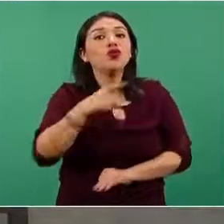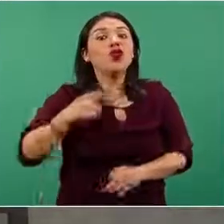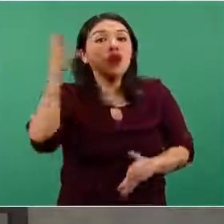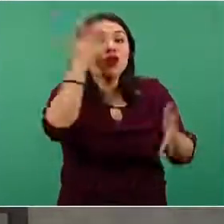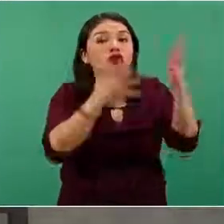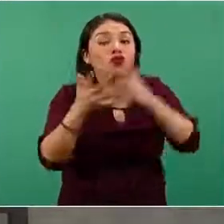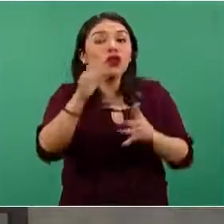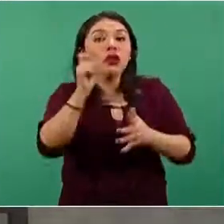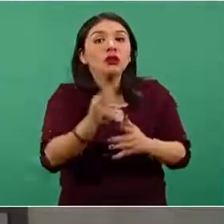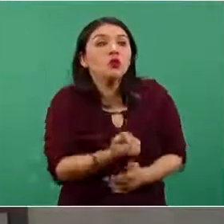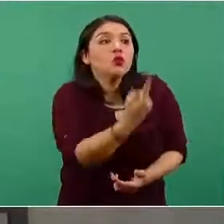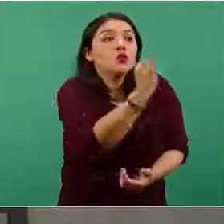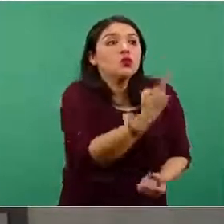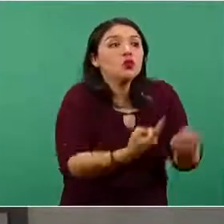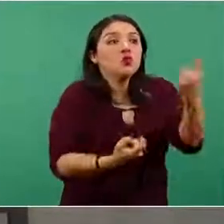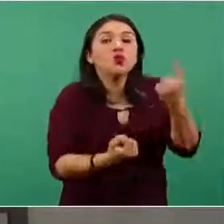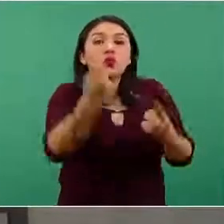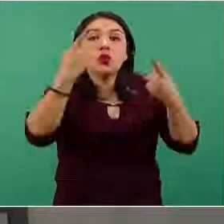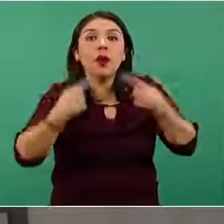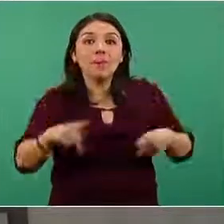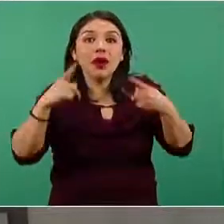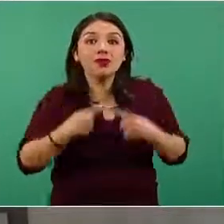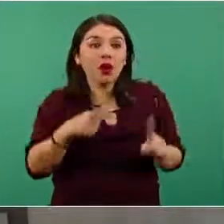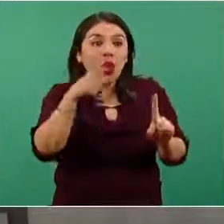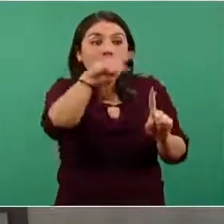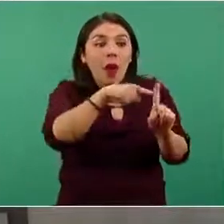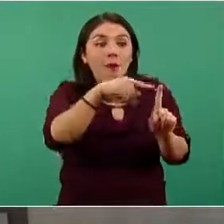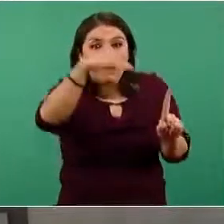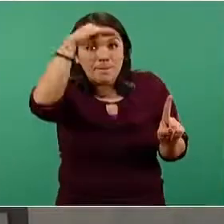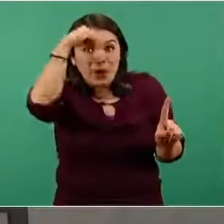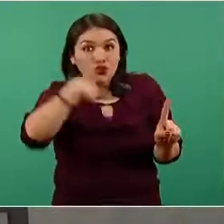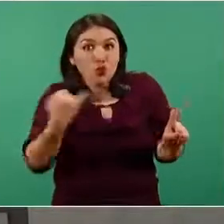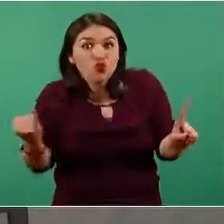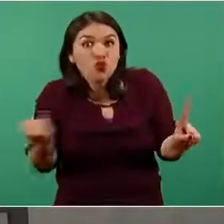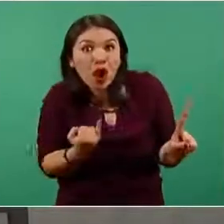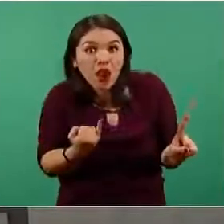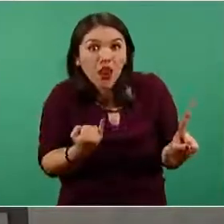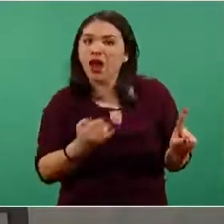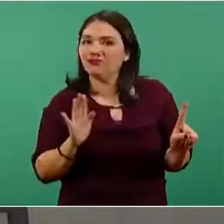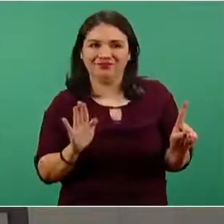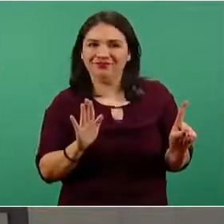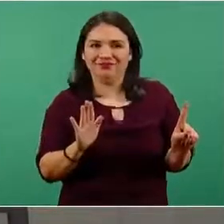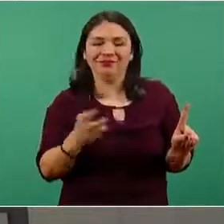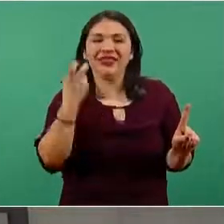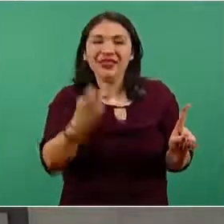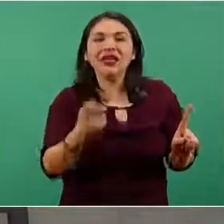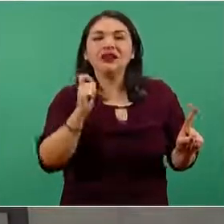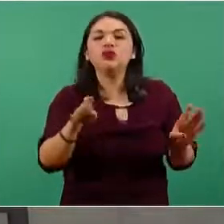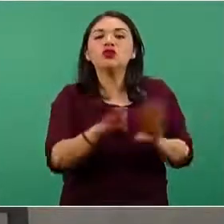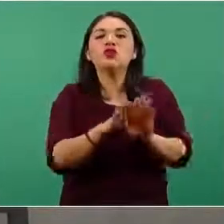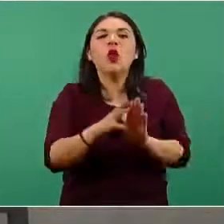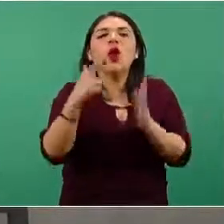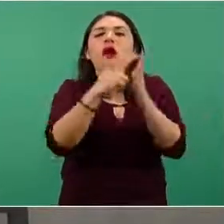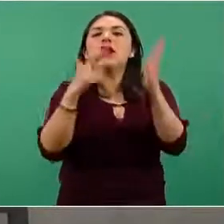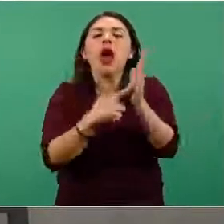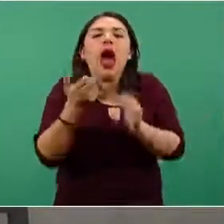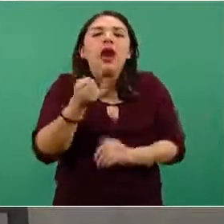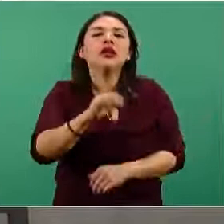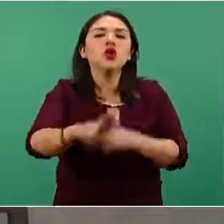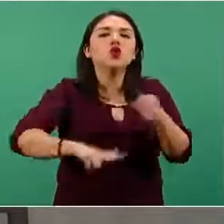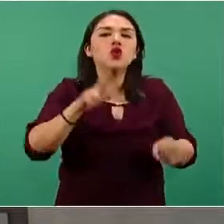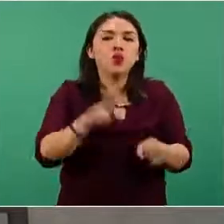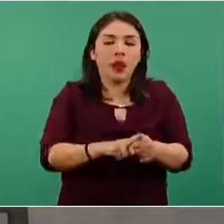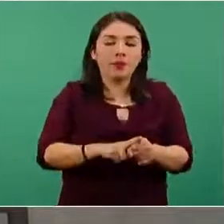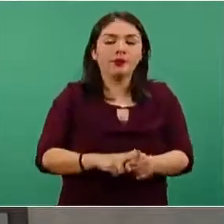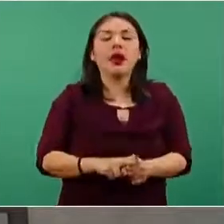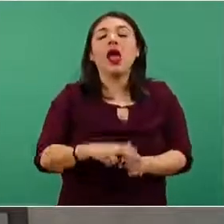casos particulares, una persona en particular, en este caso yo, que me lo preguntaron, con respecto a reglas generales. Tan